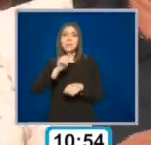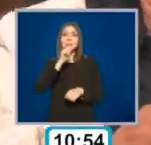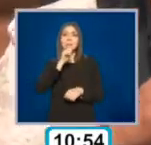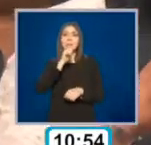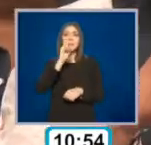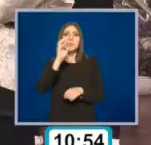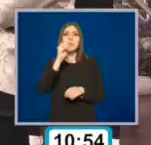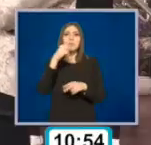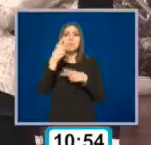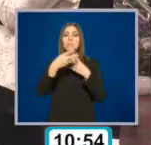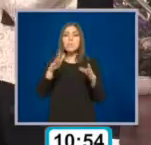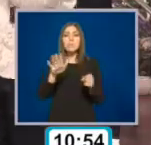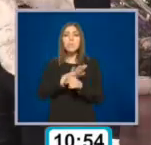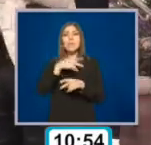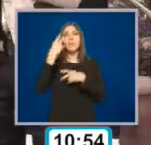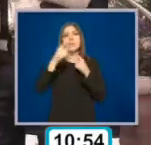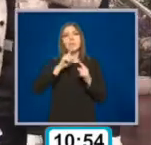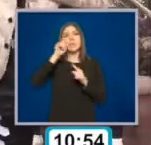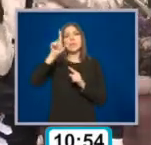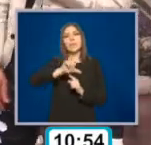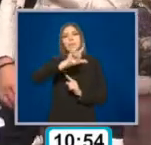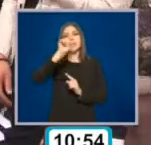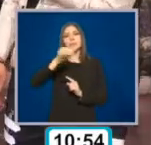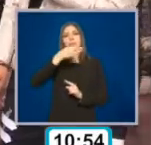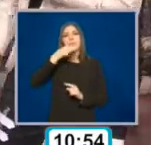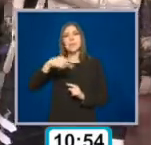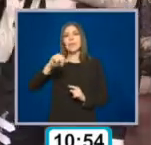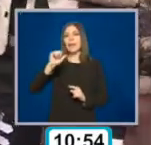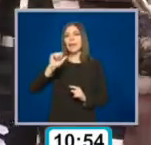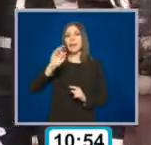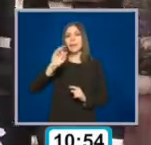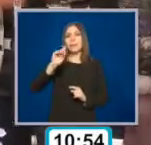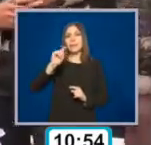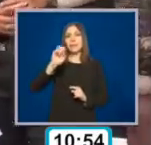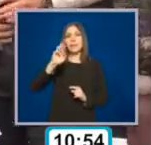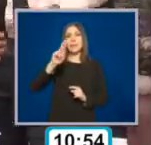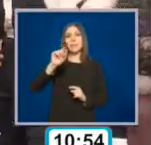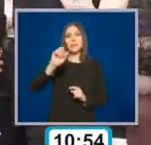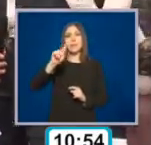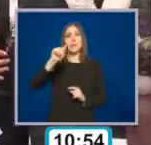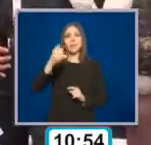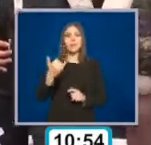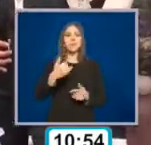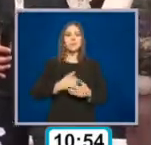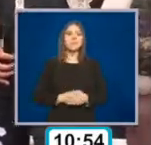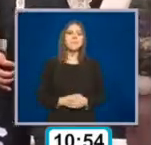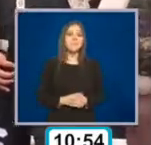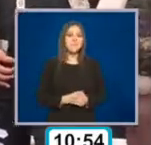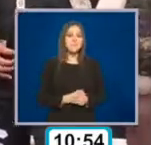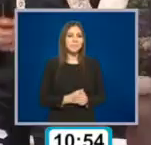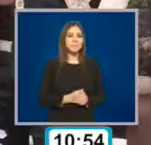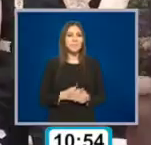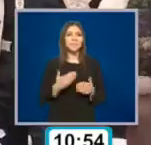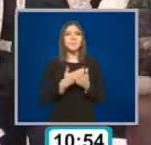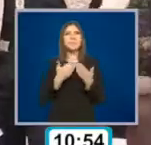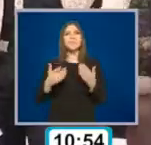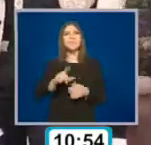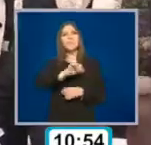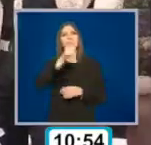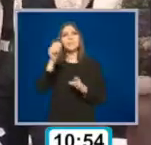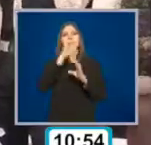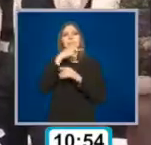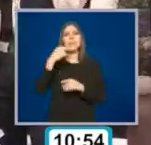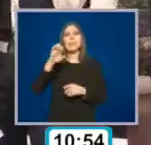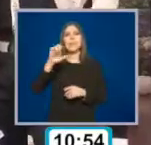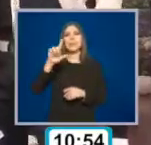al after party. Eso, toro pesado. pariente. Muy bien. ¡Ey! Oye, pues el siguiente tema es precisamente el